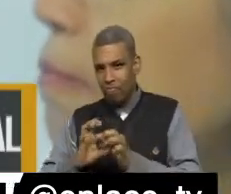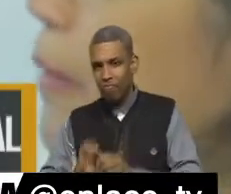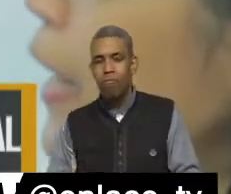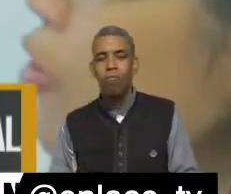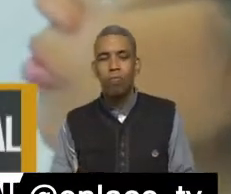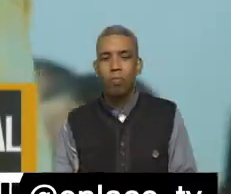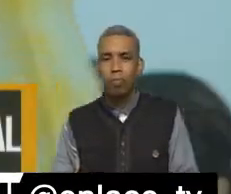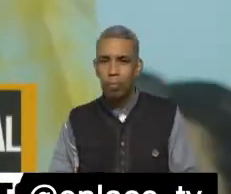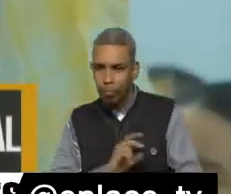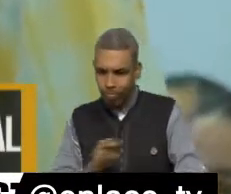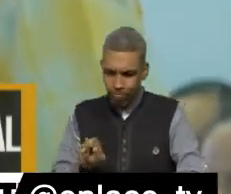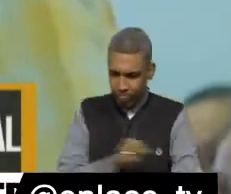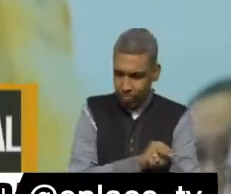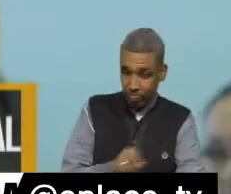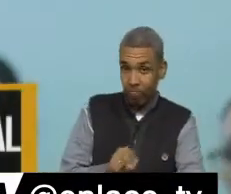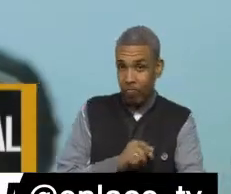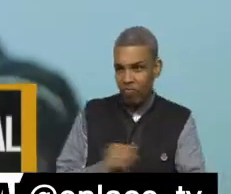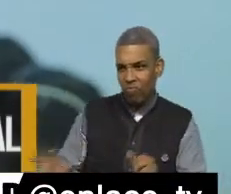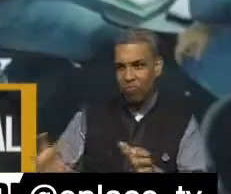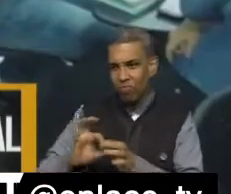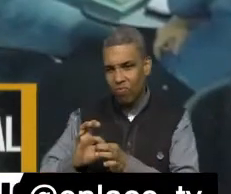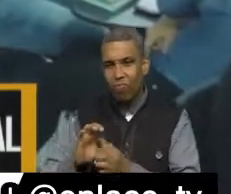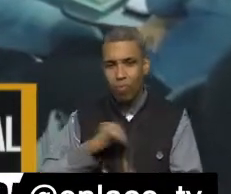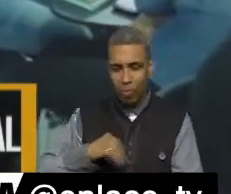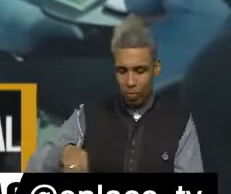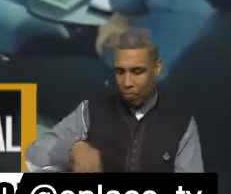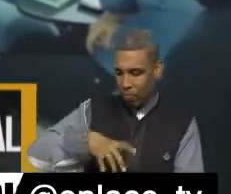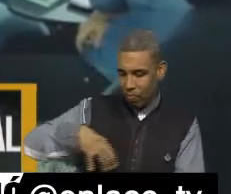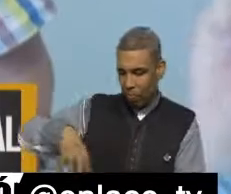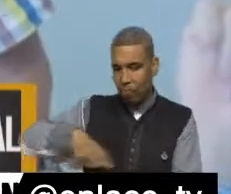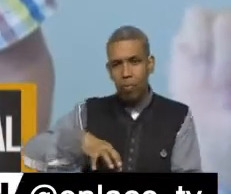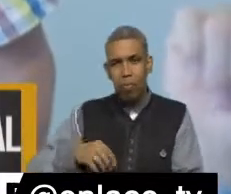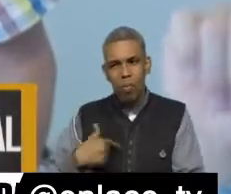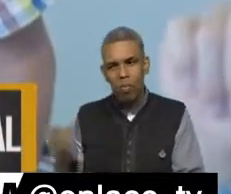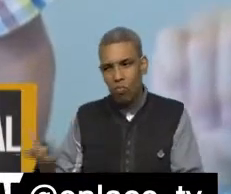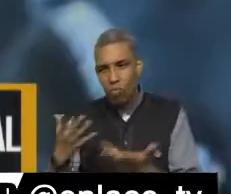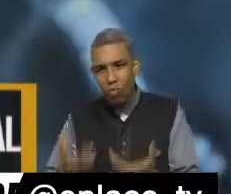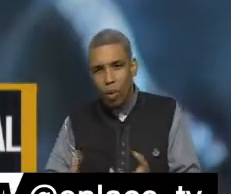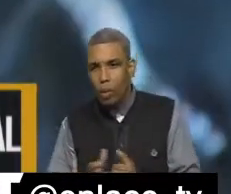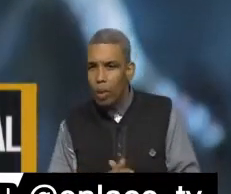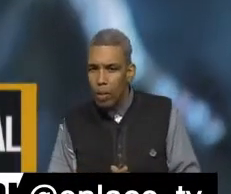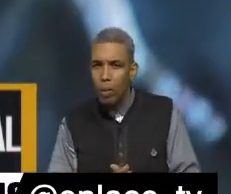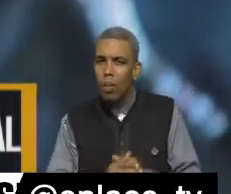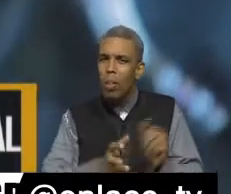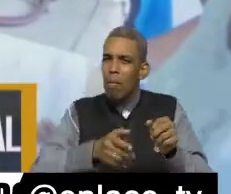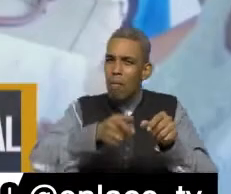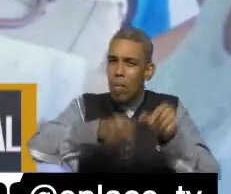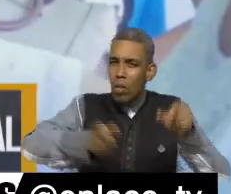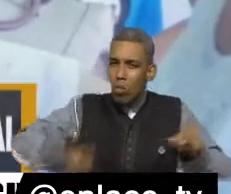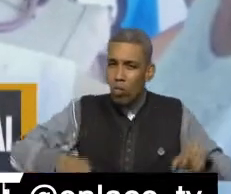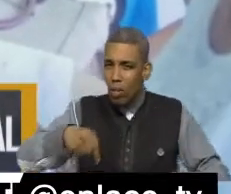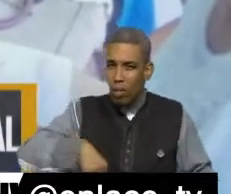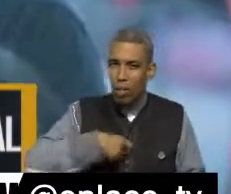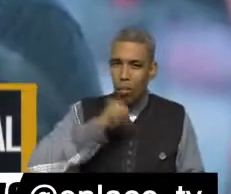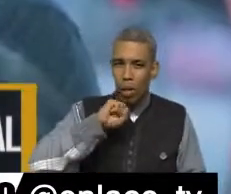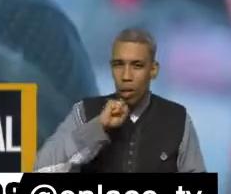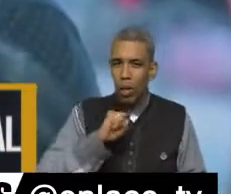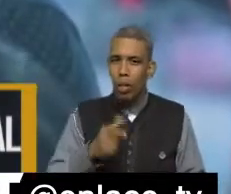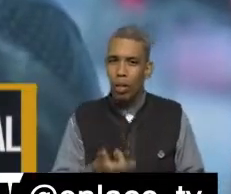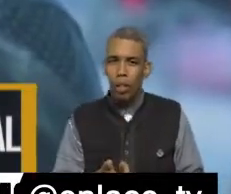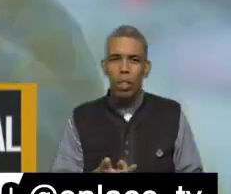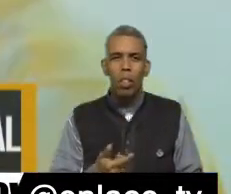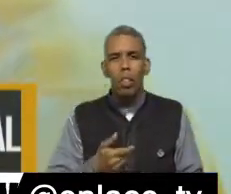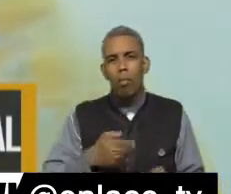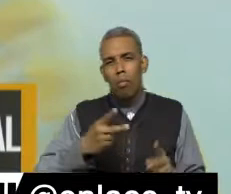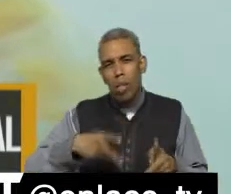La Personería Municipal se vinculó al taller de promoción de la salud mental y atención de la conducta suicida realizada por la Gobernación de Santander en convenio con